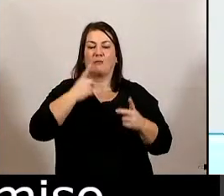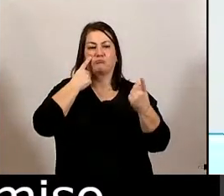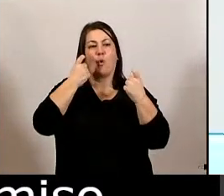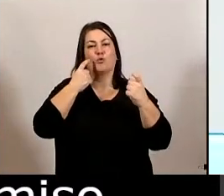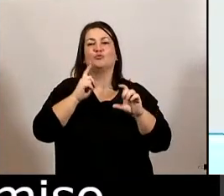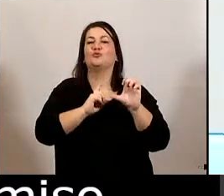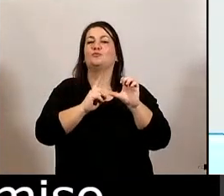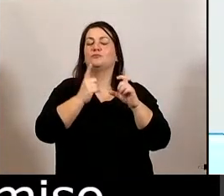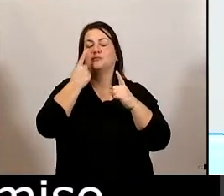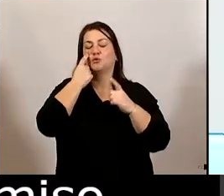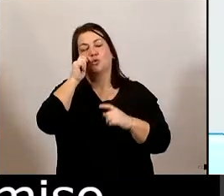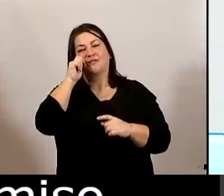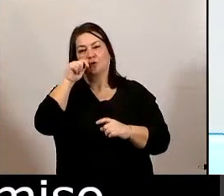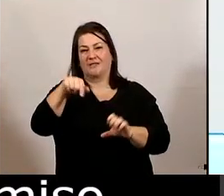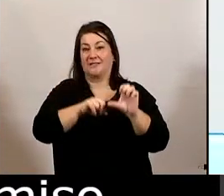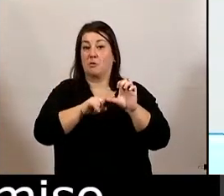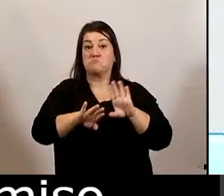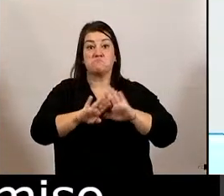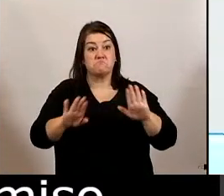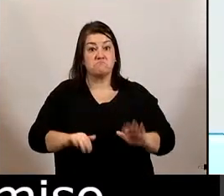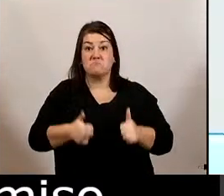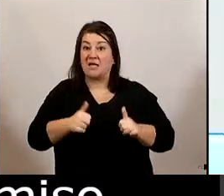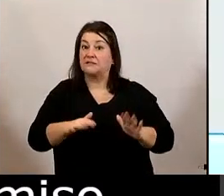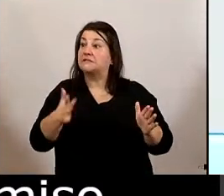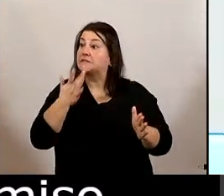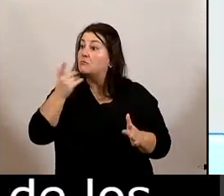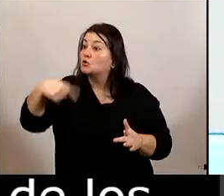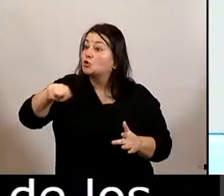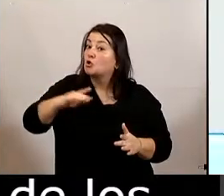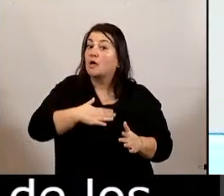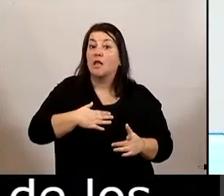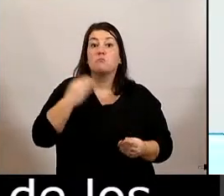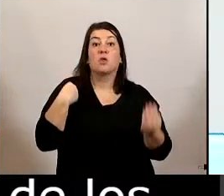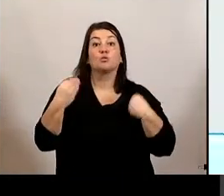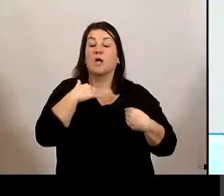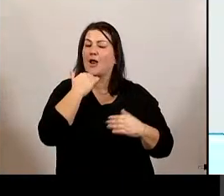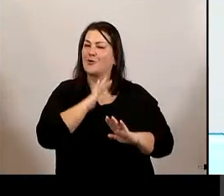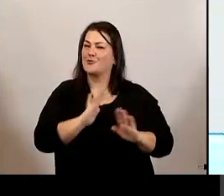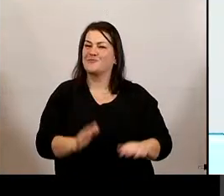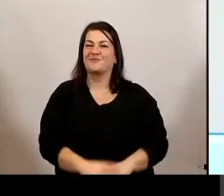en Extremadura. Por mi parte es todo. Si quieren realizar alguna pregunta.